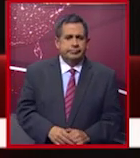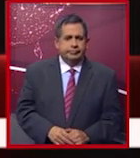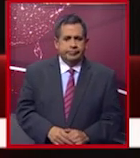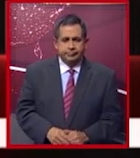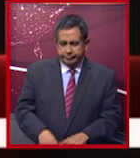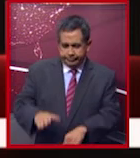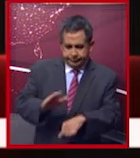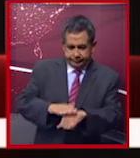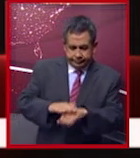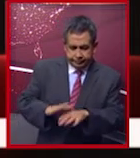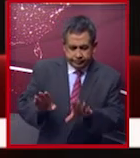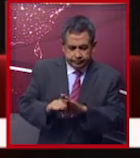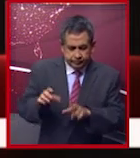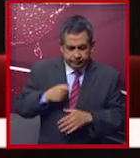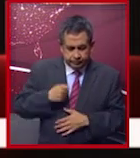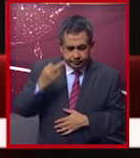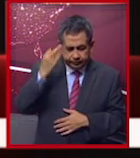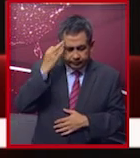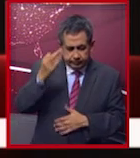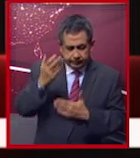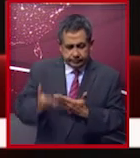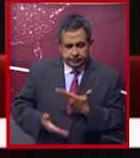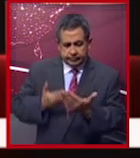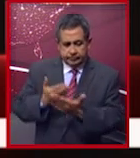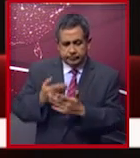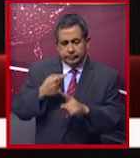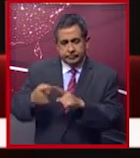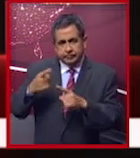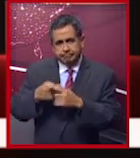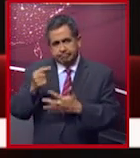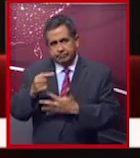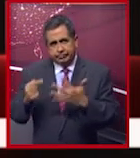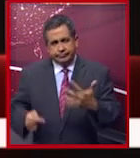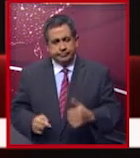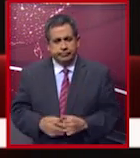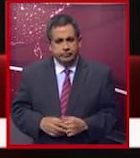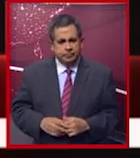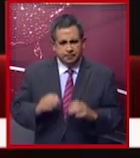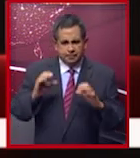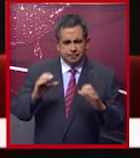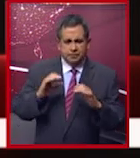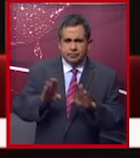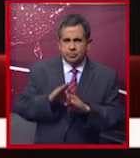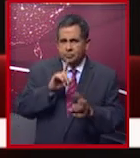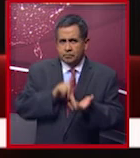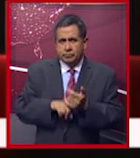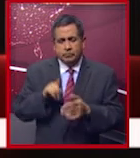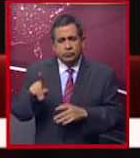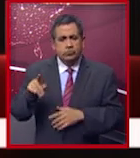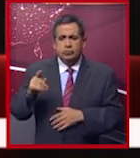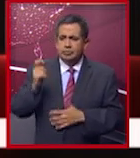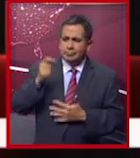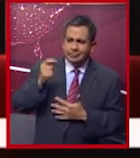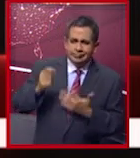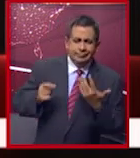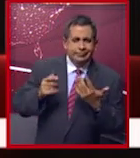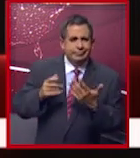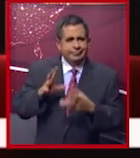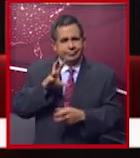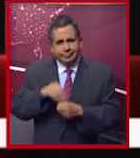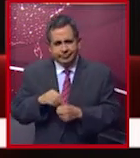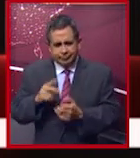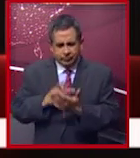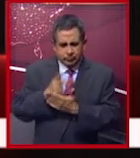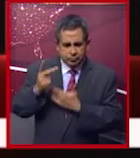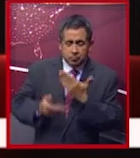Señalando también la periodicidad para la presentación de estos documentos. Cuidando también los límites de los contenidos, la propuesta